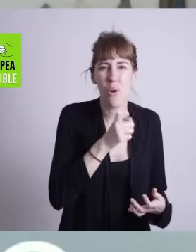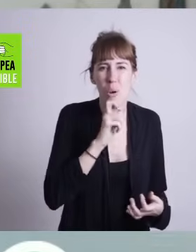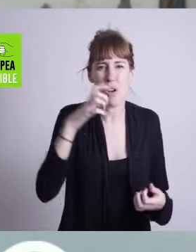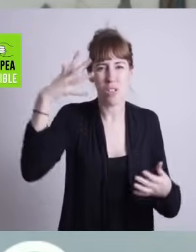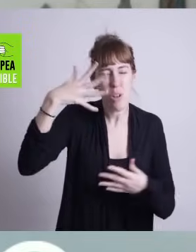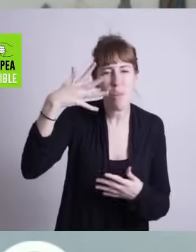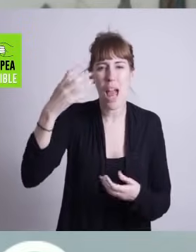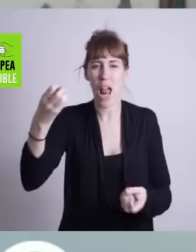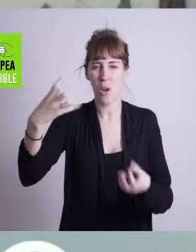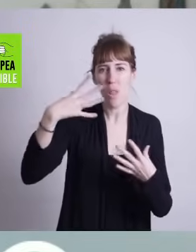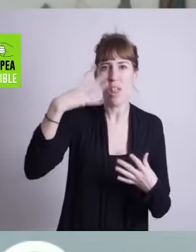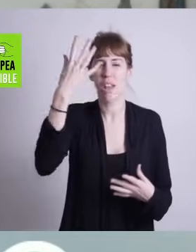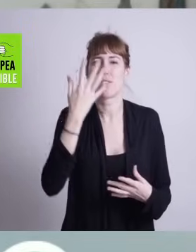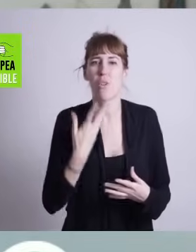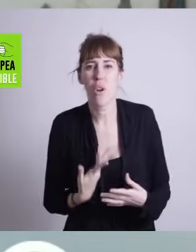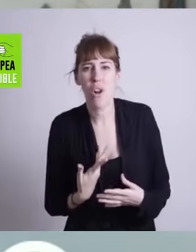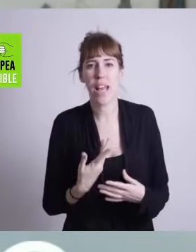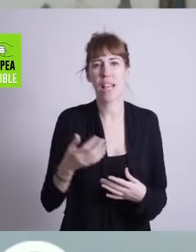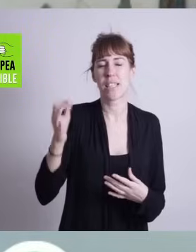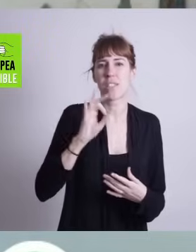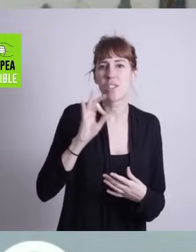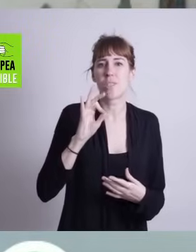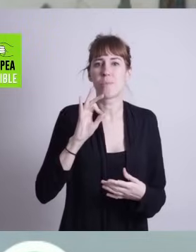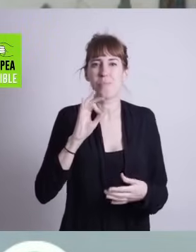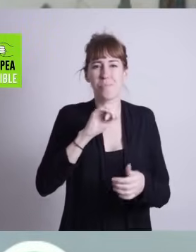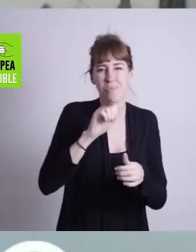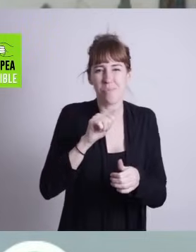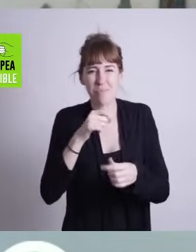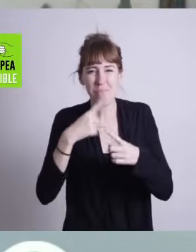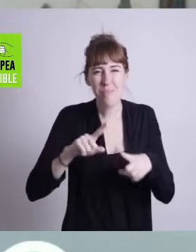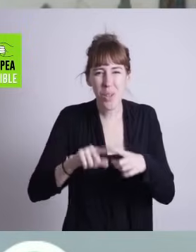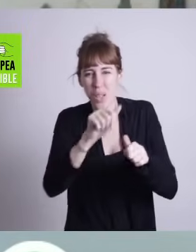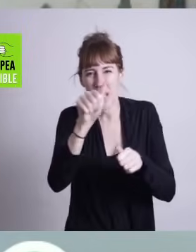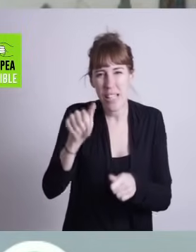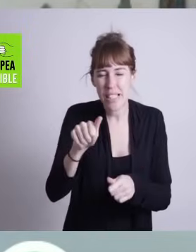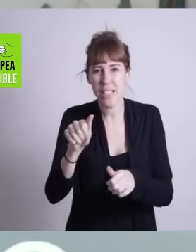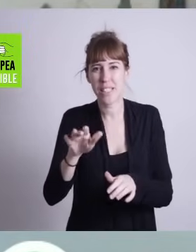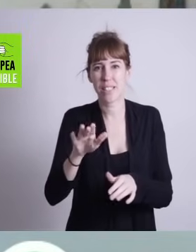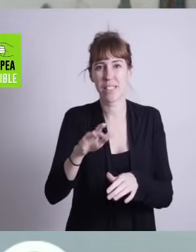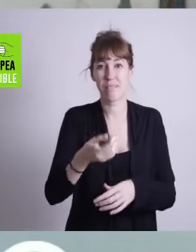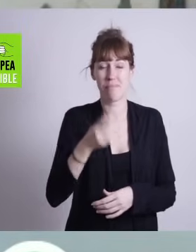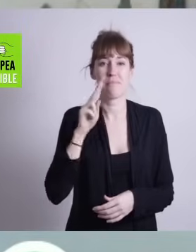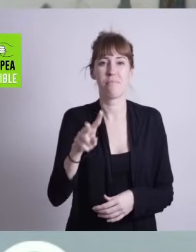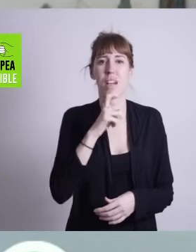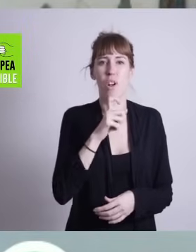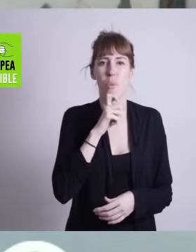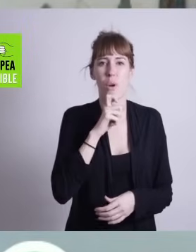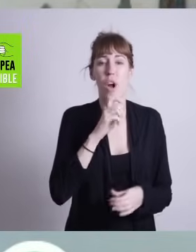colores, inclusive siluetas bastante delimitadas, objetos... ¿Por dónde ven? Por la glándula pineal.